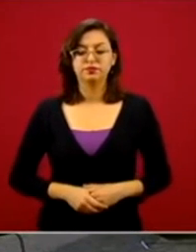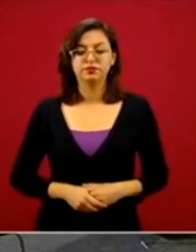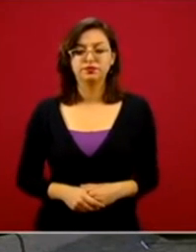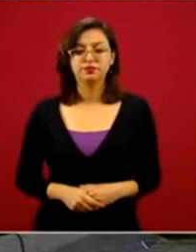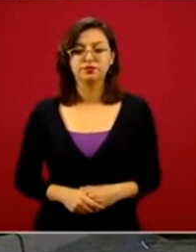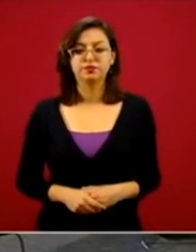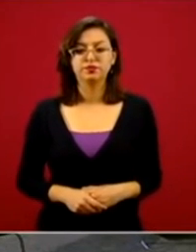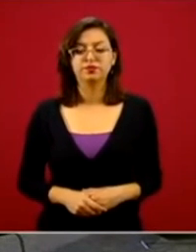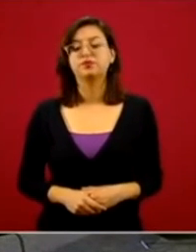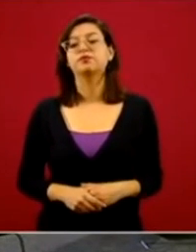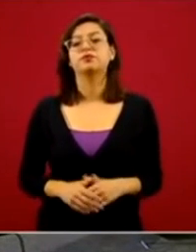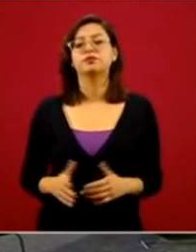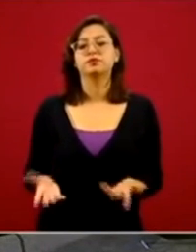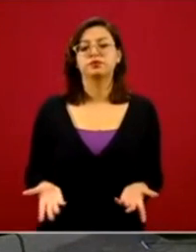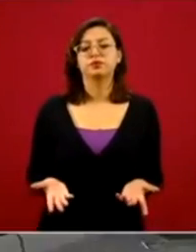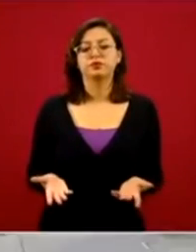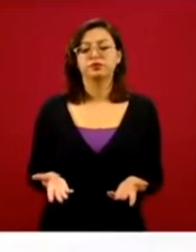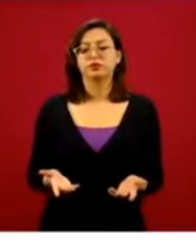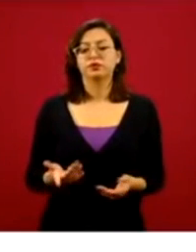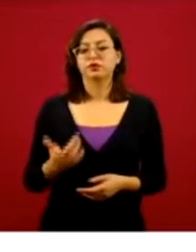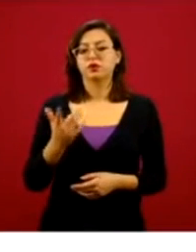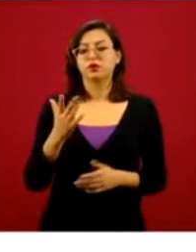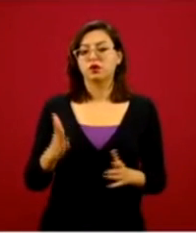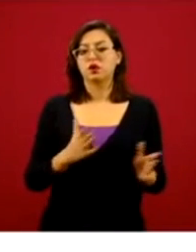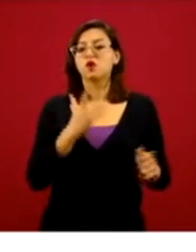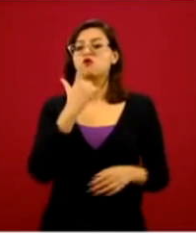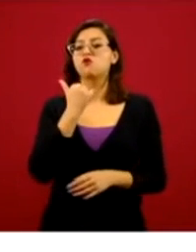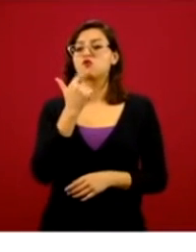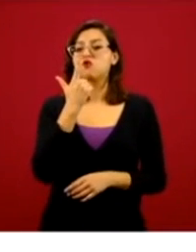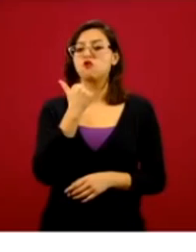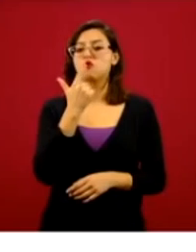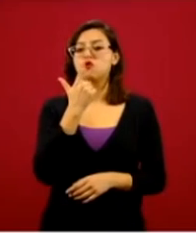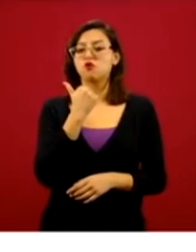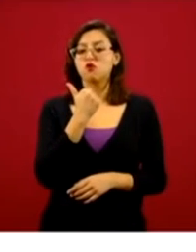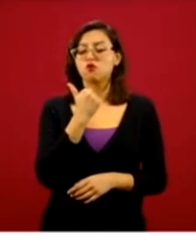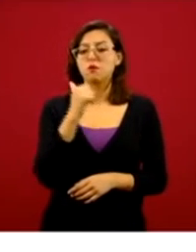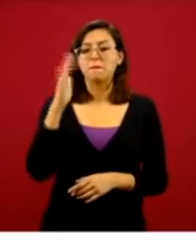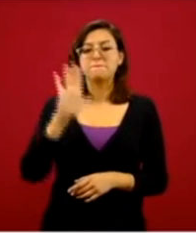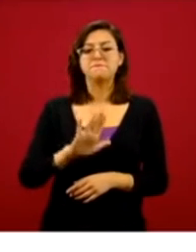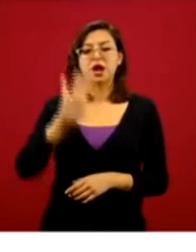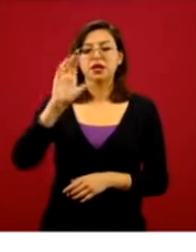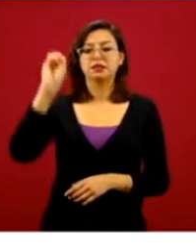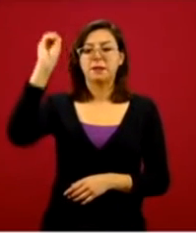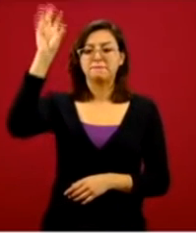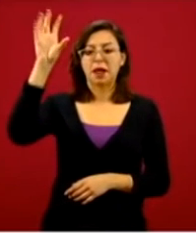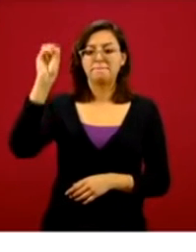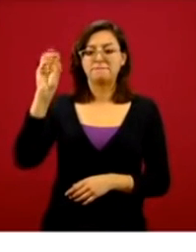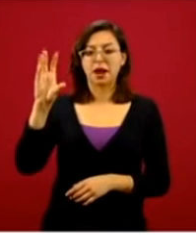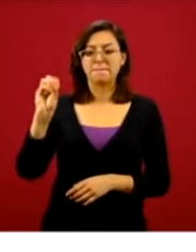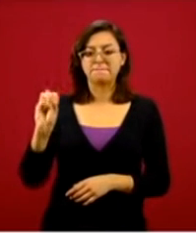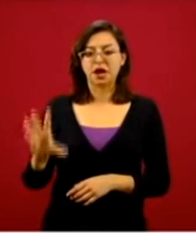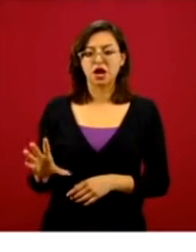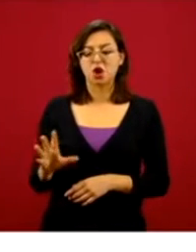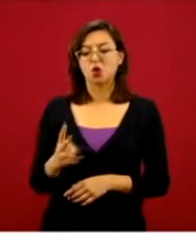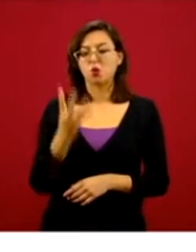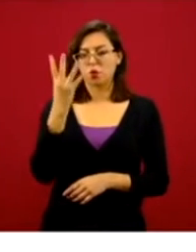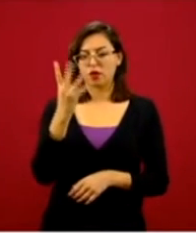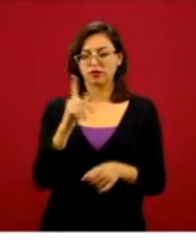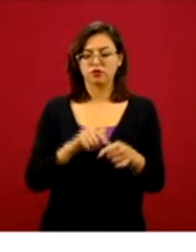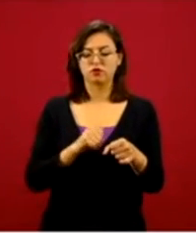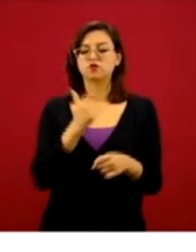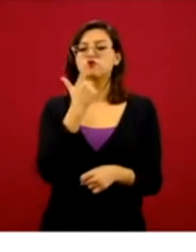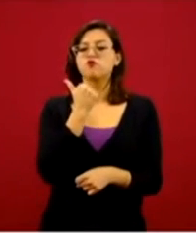Este es el semáforo. Es un semáforo que tiene 4 colores: